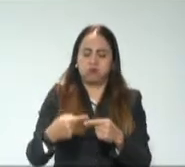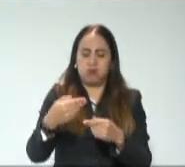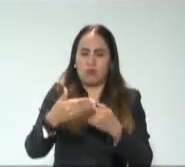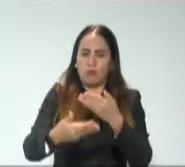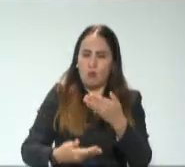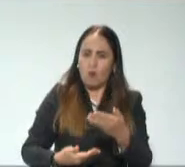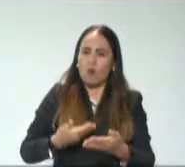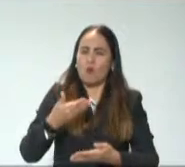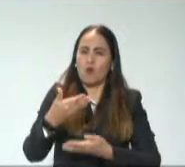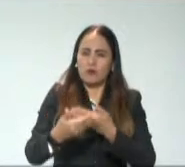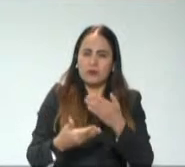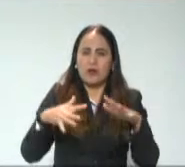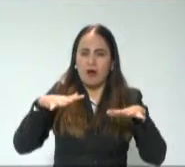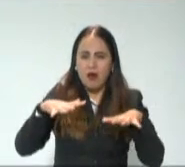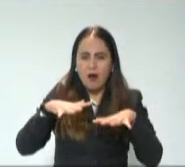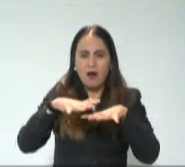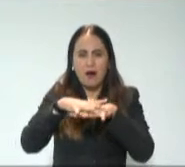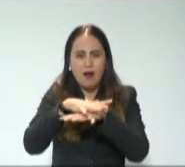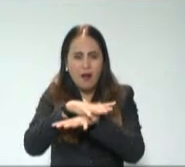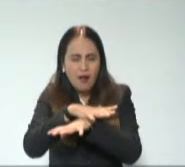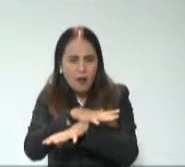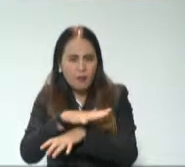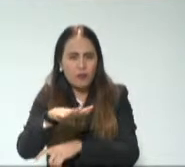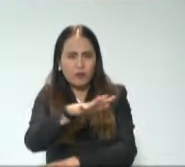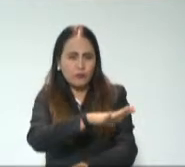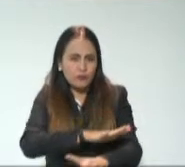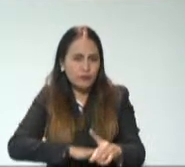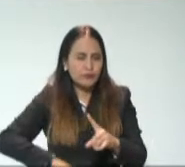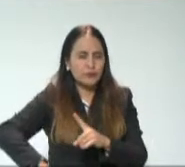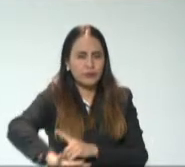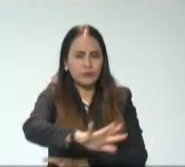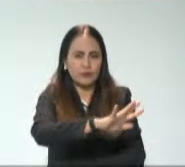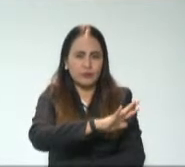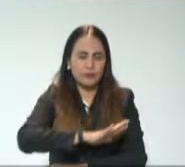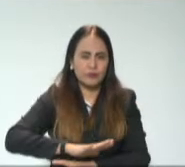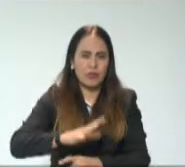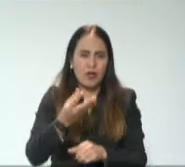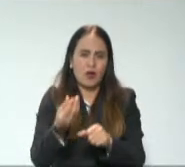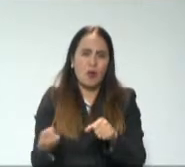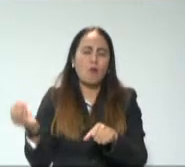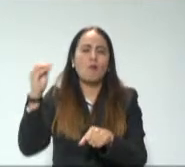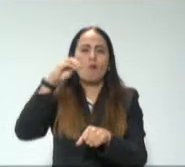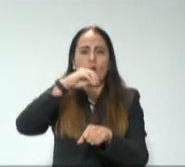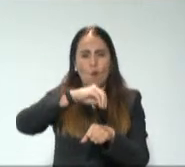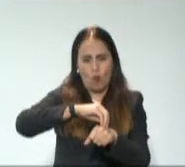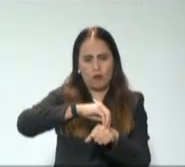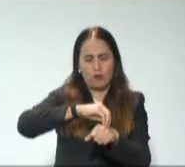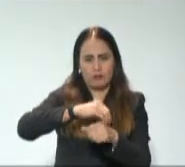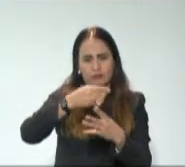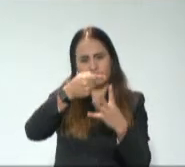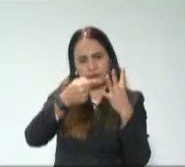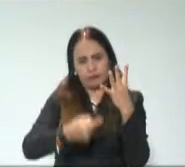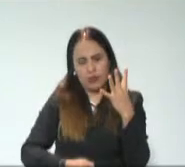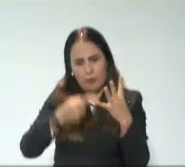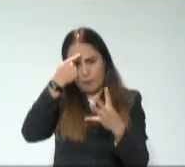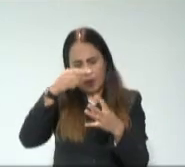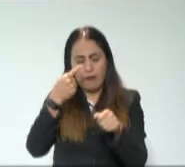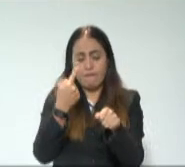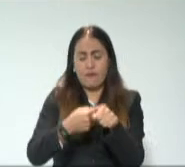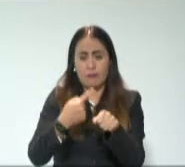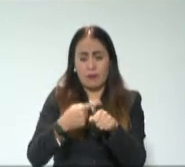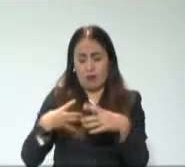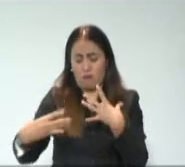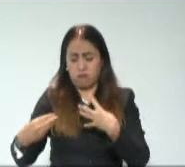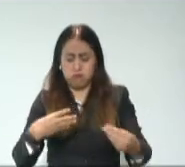eh transición ecológica en la que se establecen las condiciones para que la enfermedad sea menos